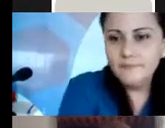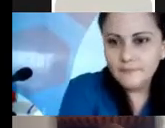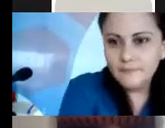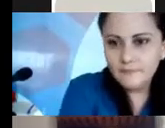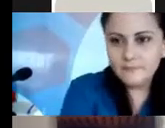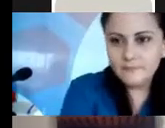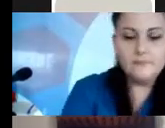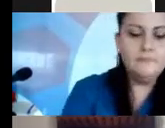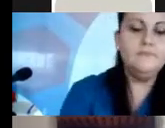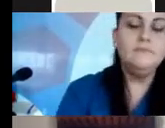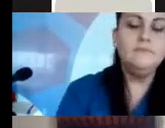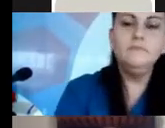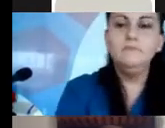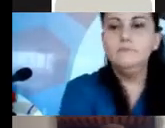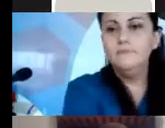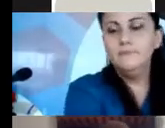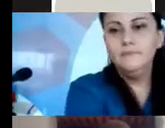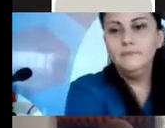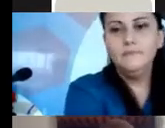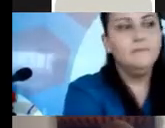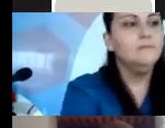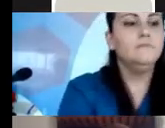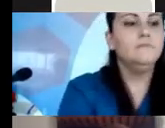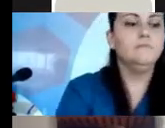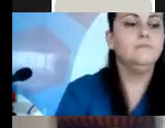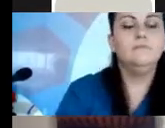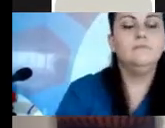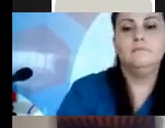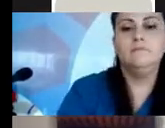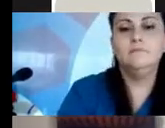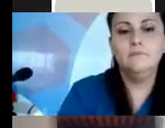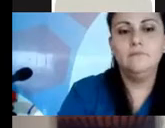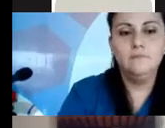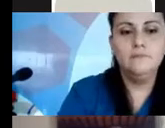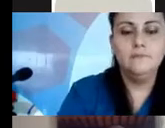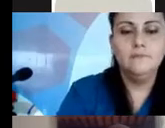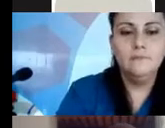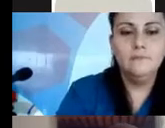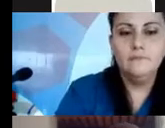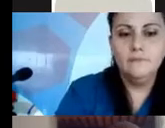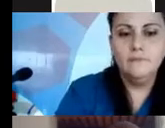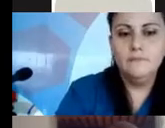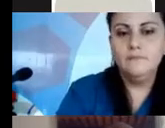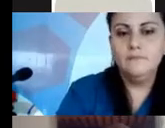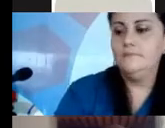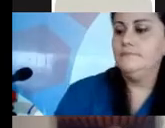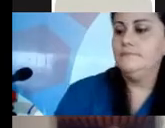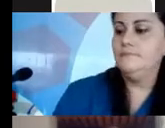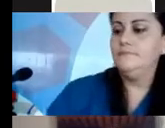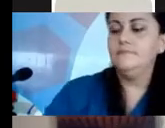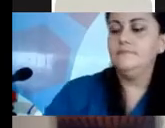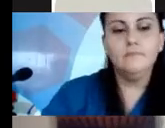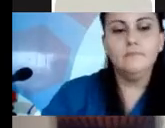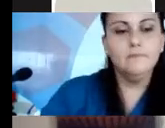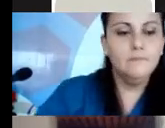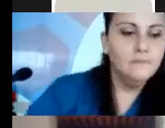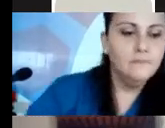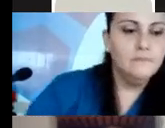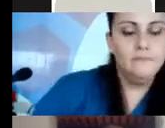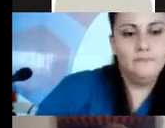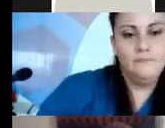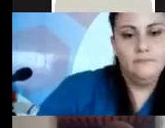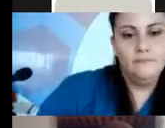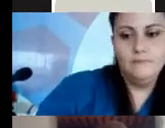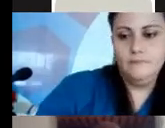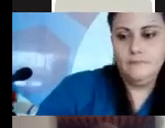tenga basculamiento y no basculamiento fijo, y posibilidad de acoger eventuales limitaciones y